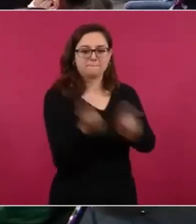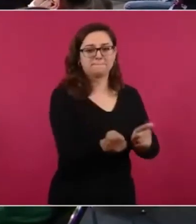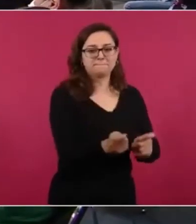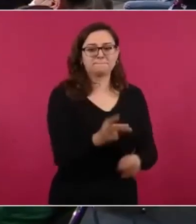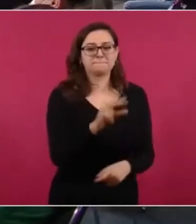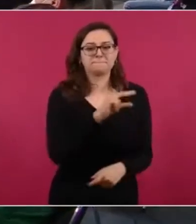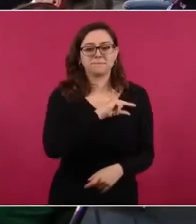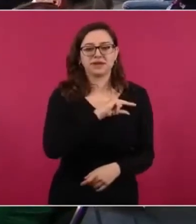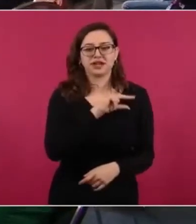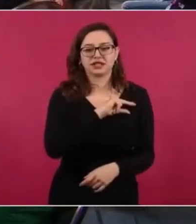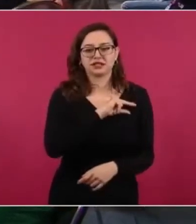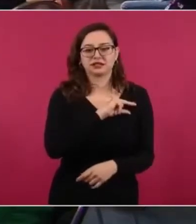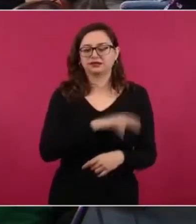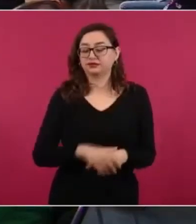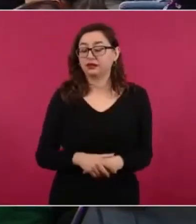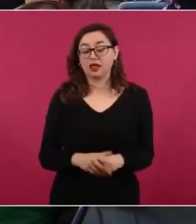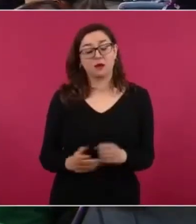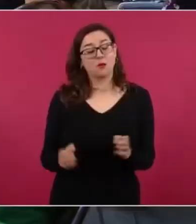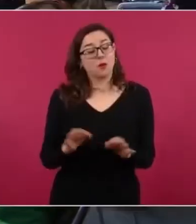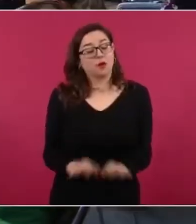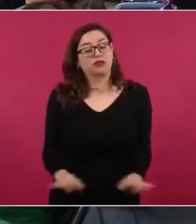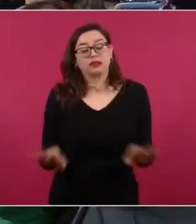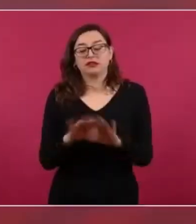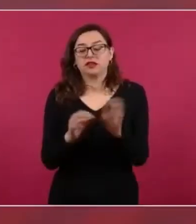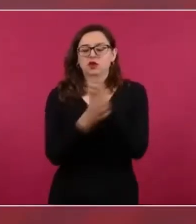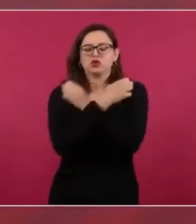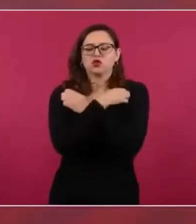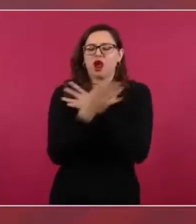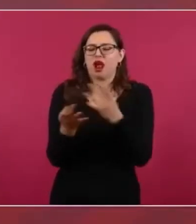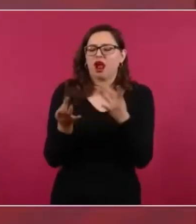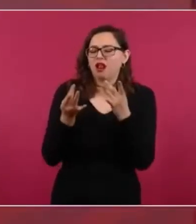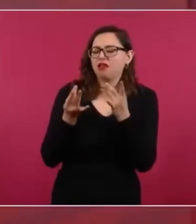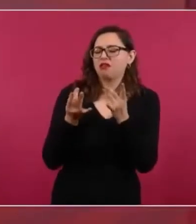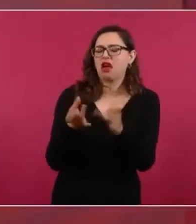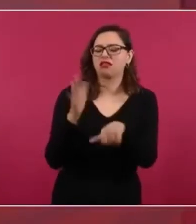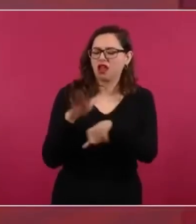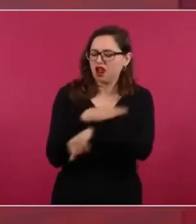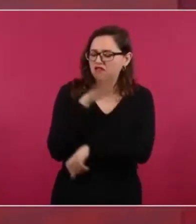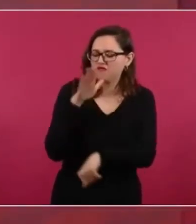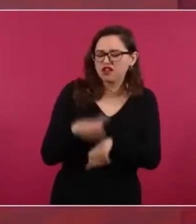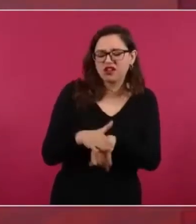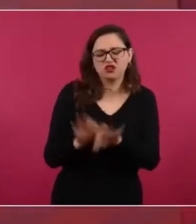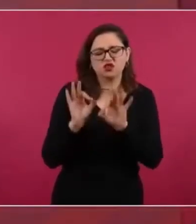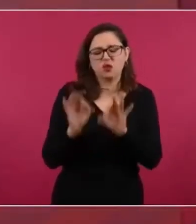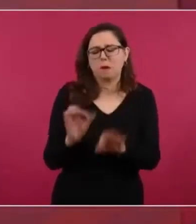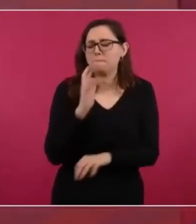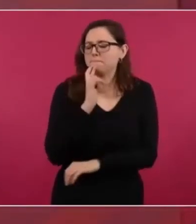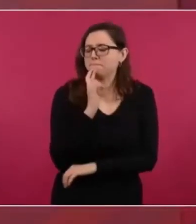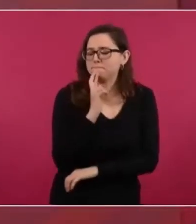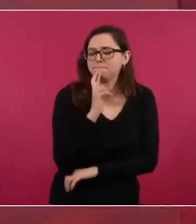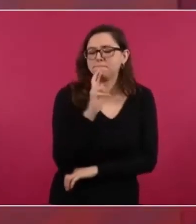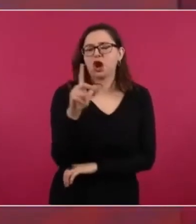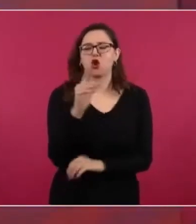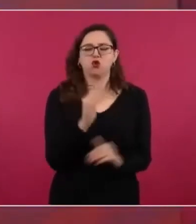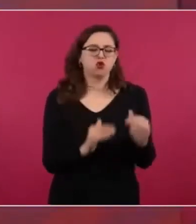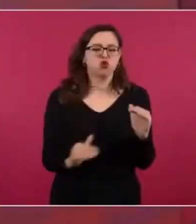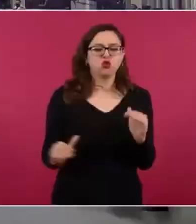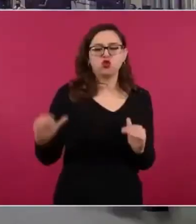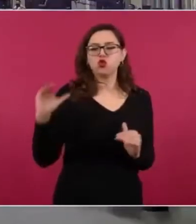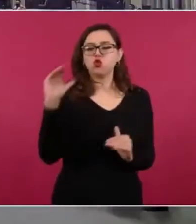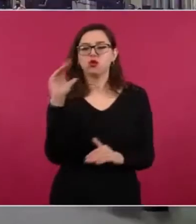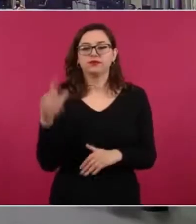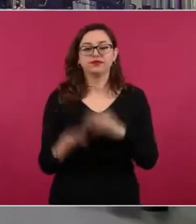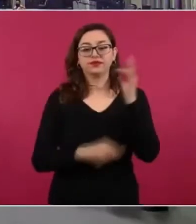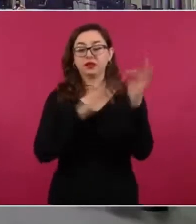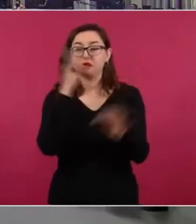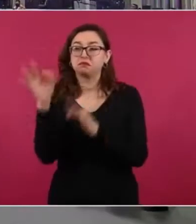O sea, que lo mejor era la calidad de la educación. Y hubo toda una campaña acerca